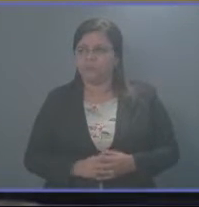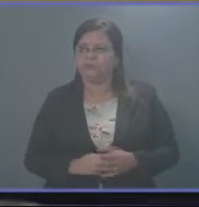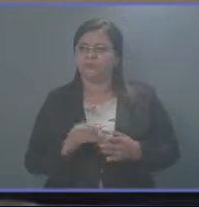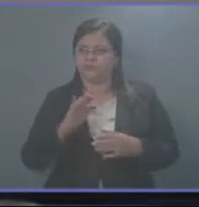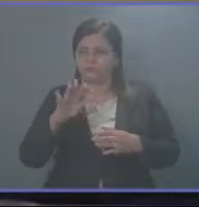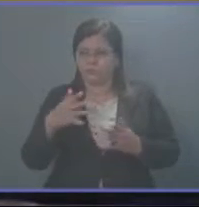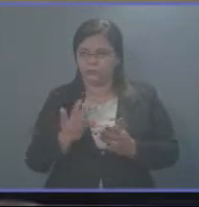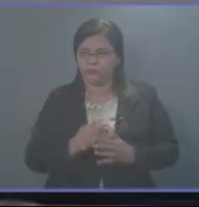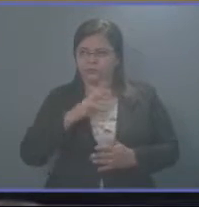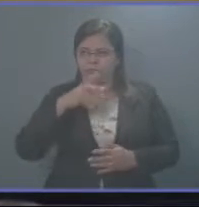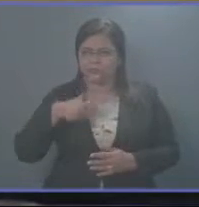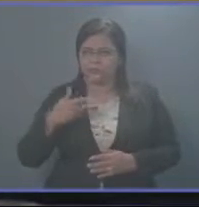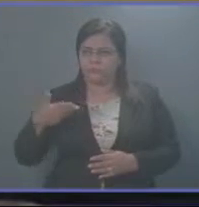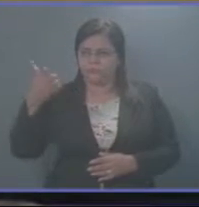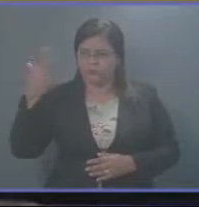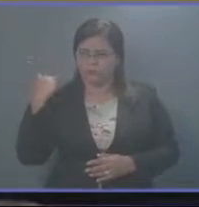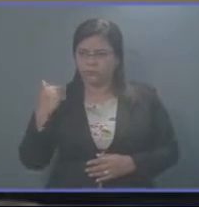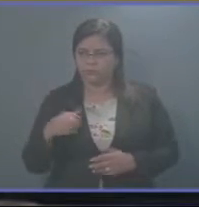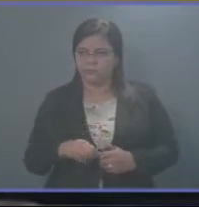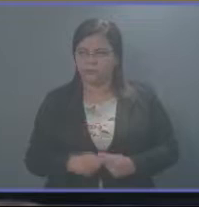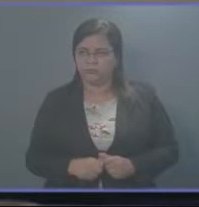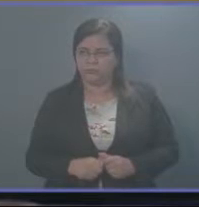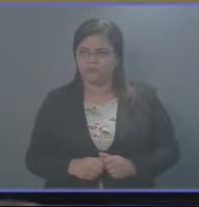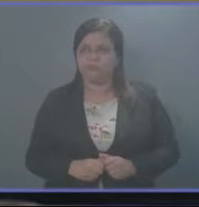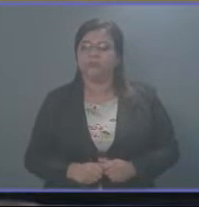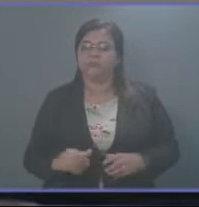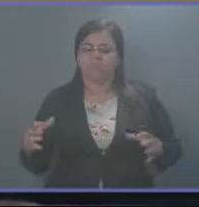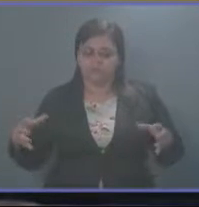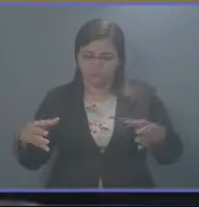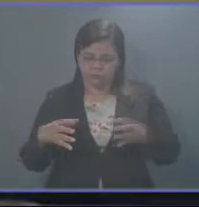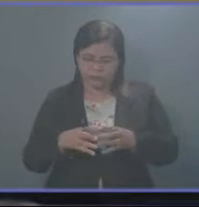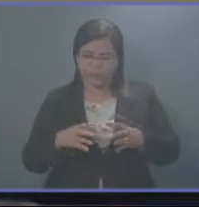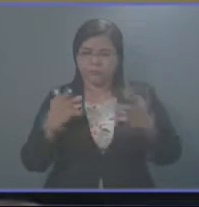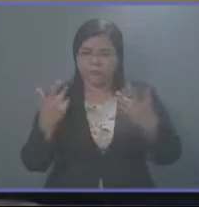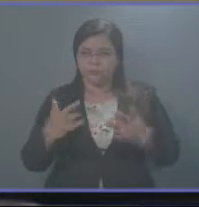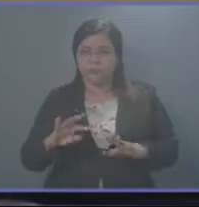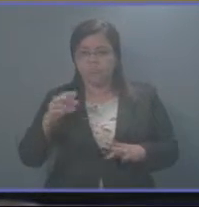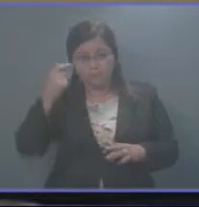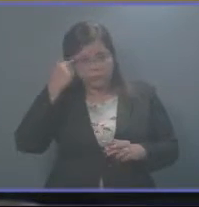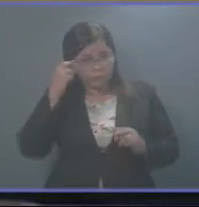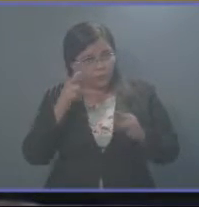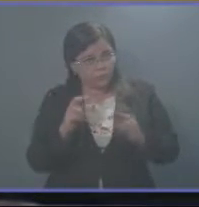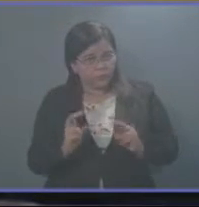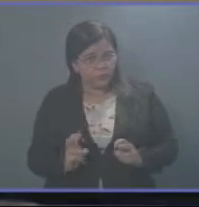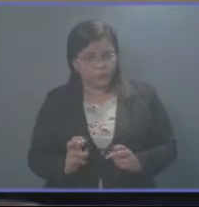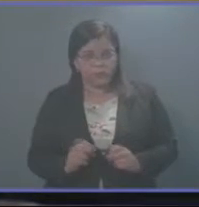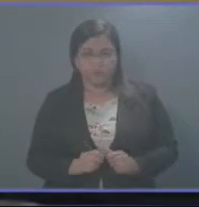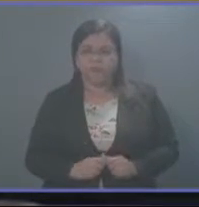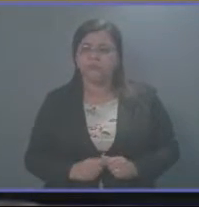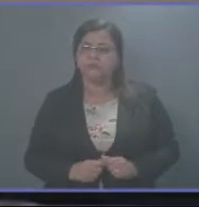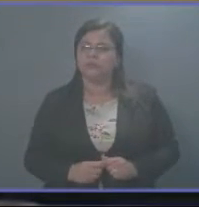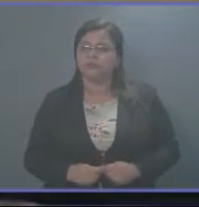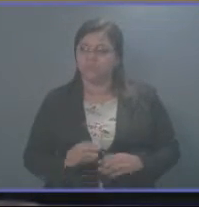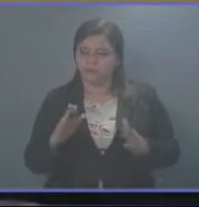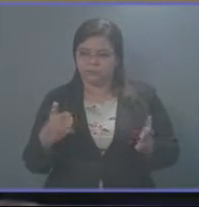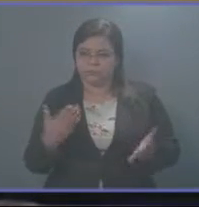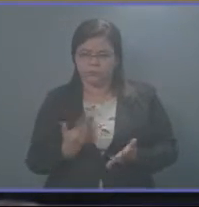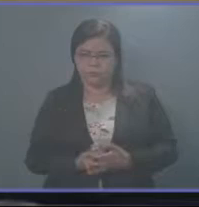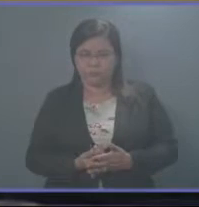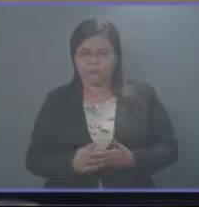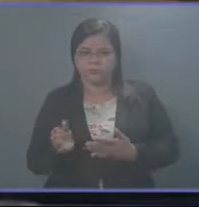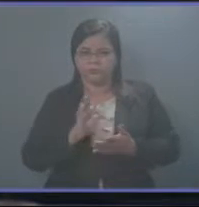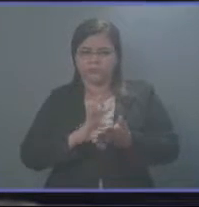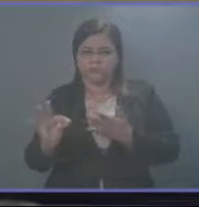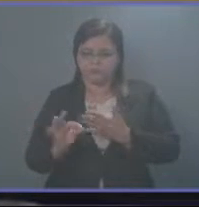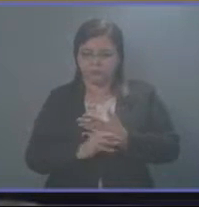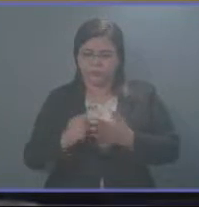antiguos propietarios de dichos vehículos. La comisión analizada, que fue la pieza y el proyecto de